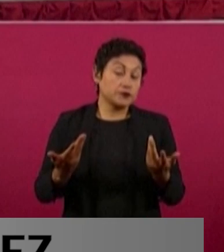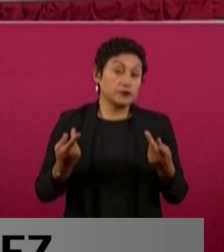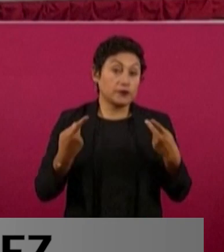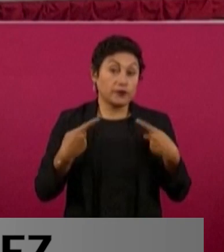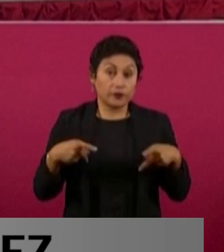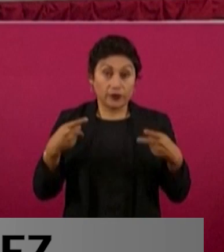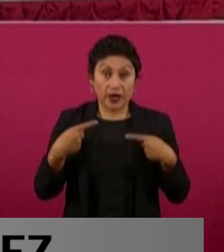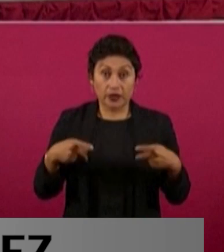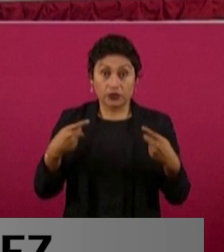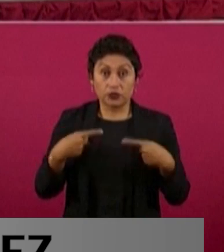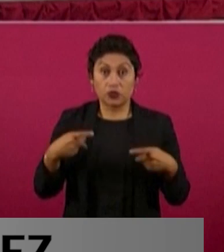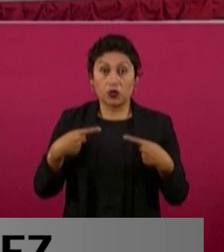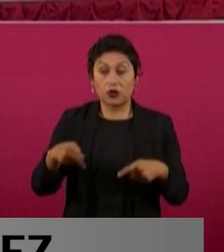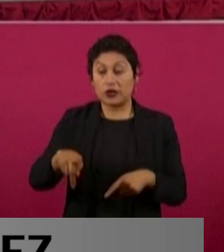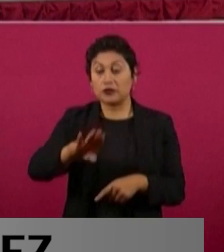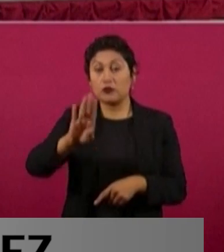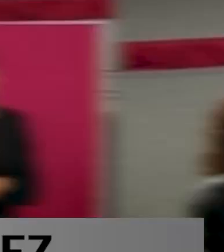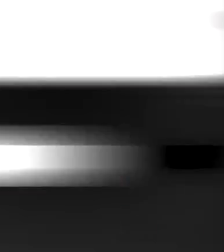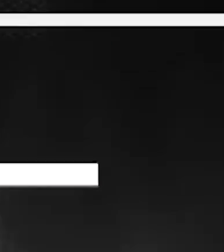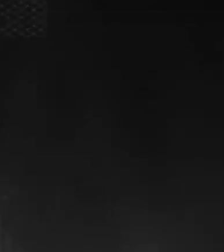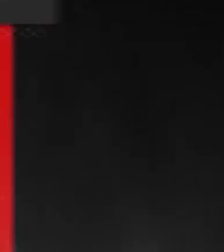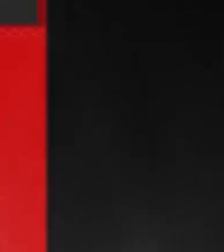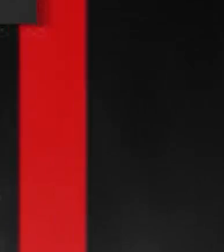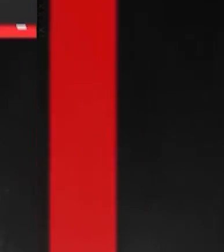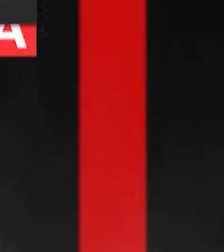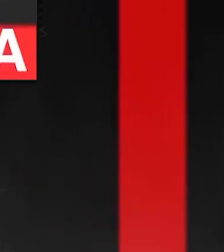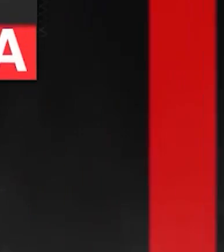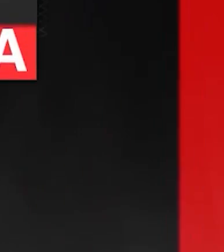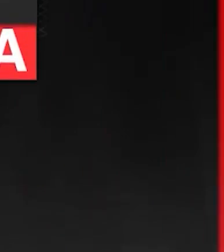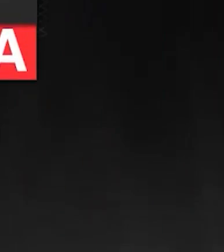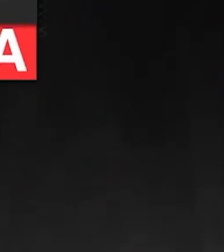pasiva frente a los narcos. Grupo El Deber informa.